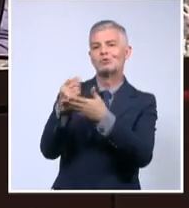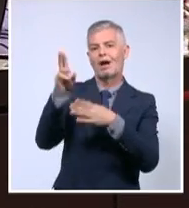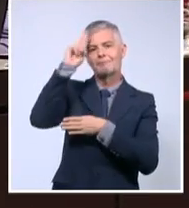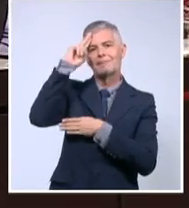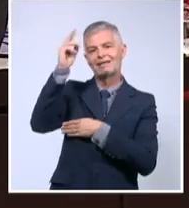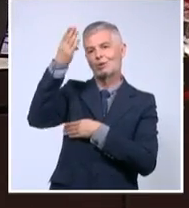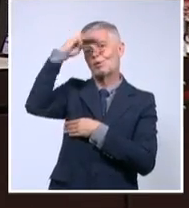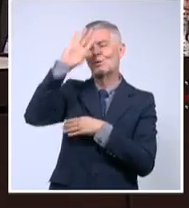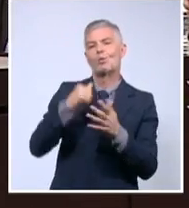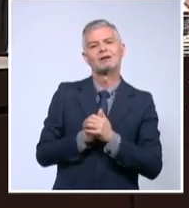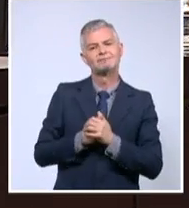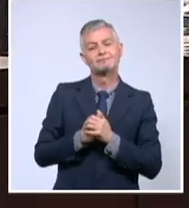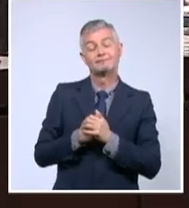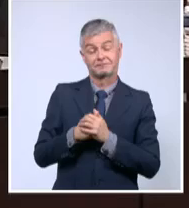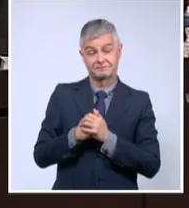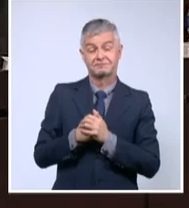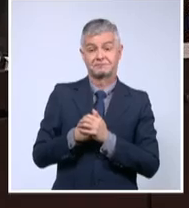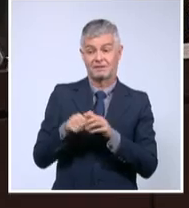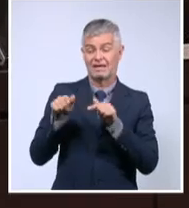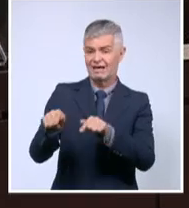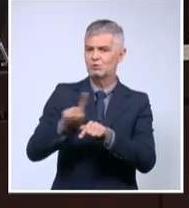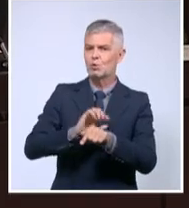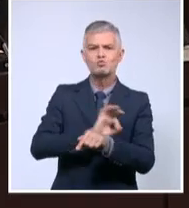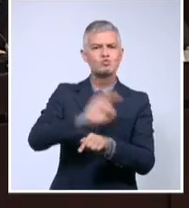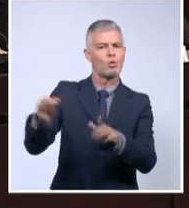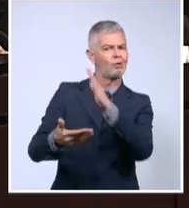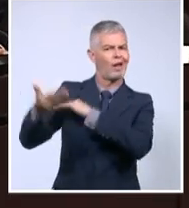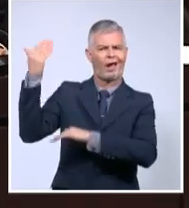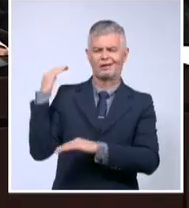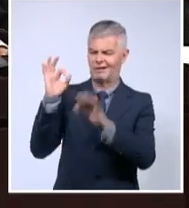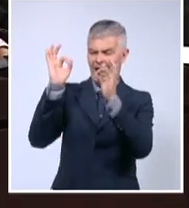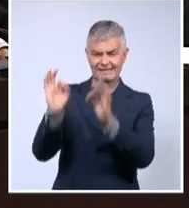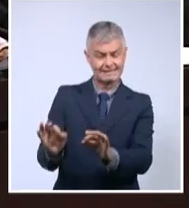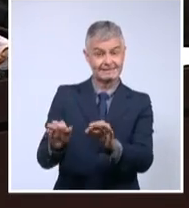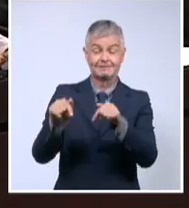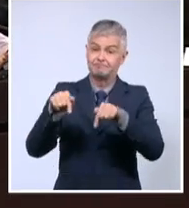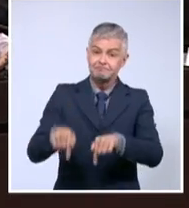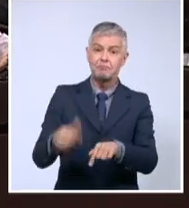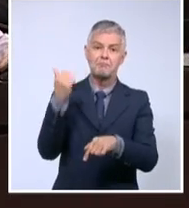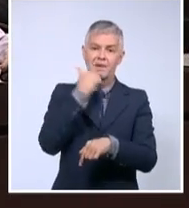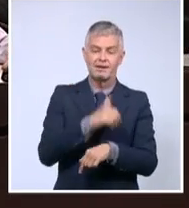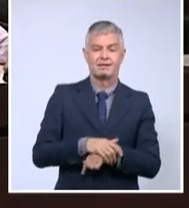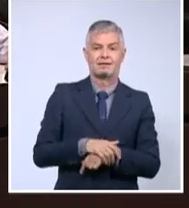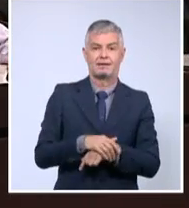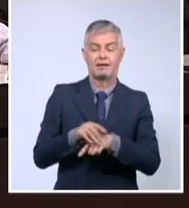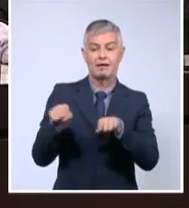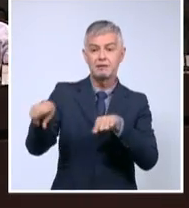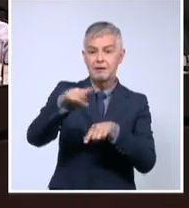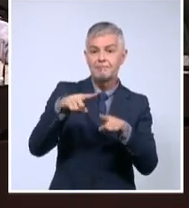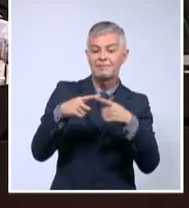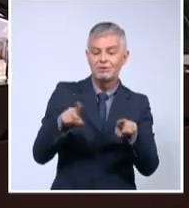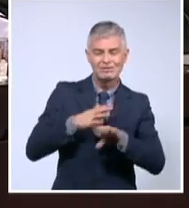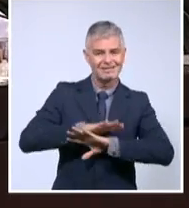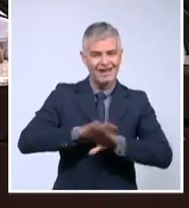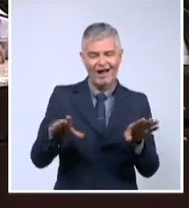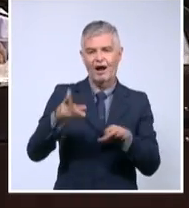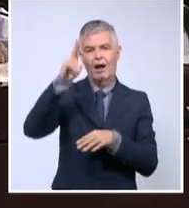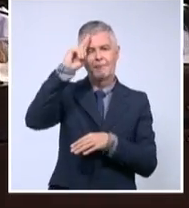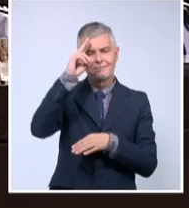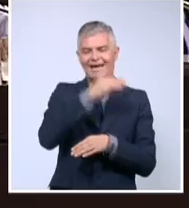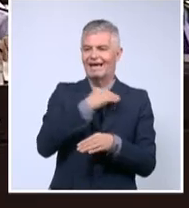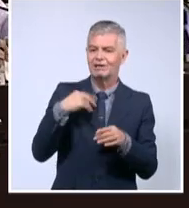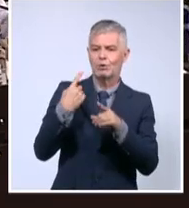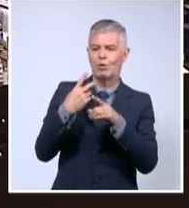contingente no tiene precedentes. Pero su obra ya caló tan hondo en las naciones que la reciben que de